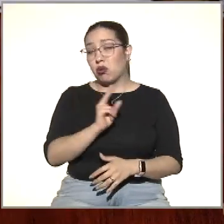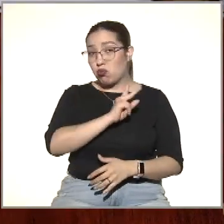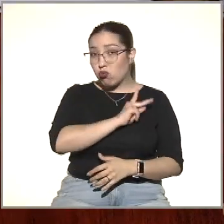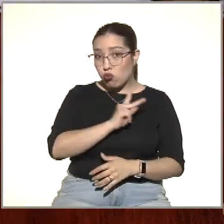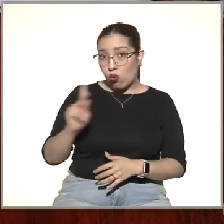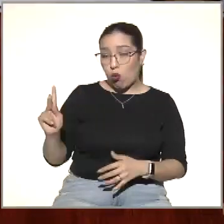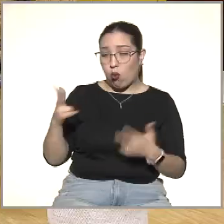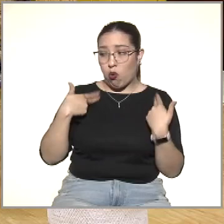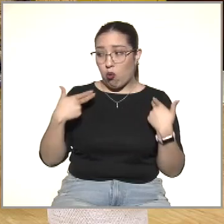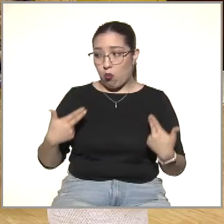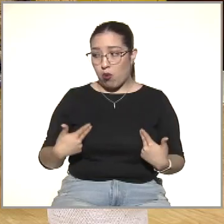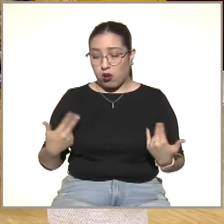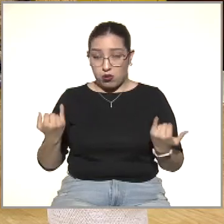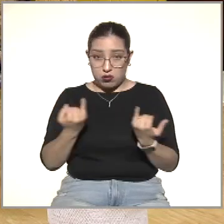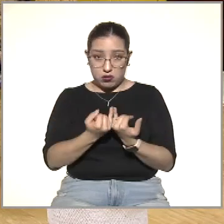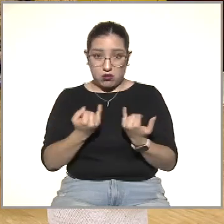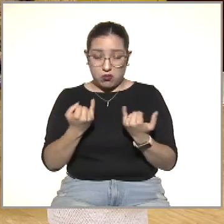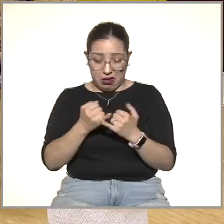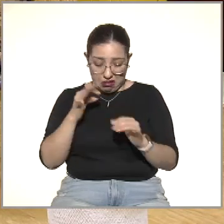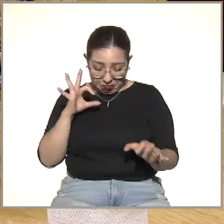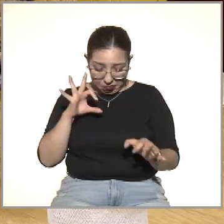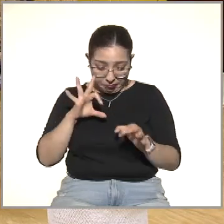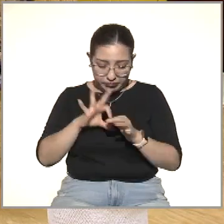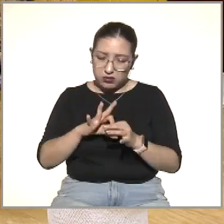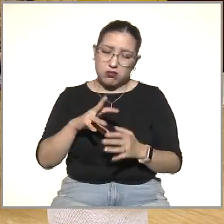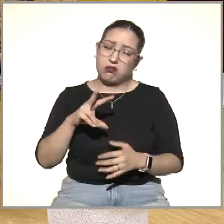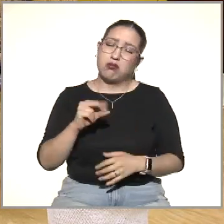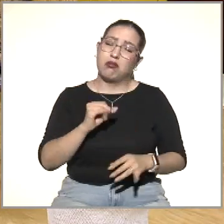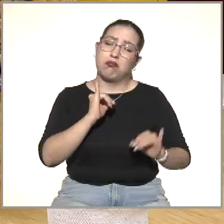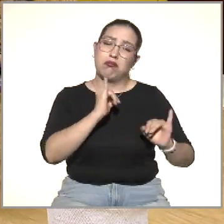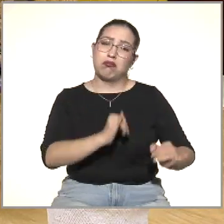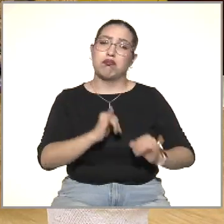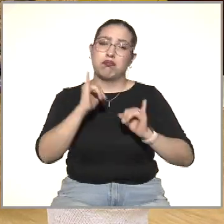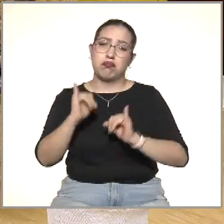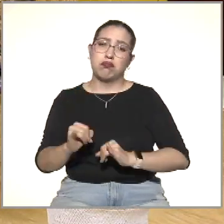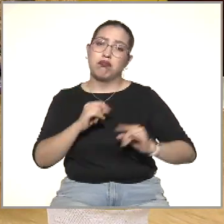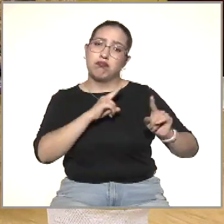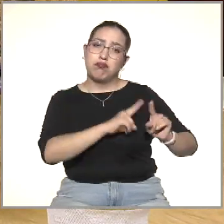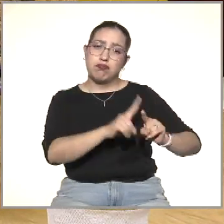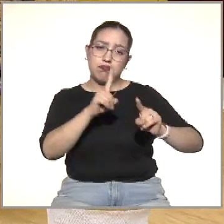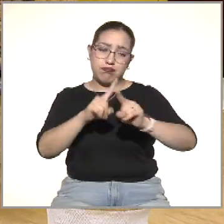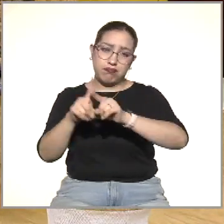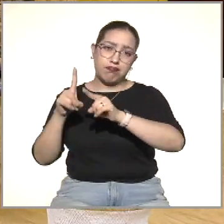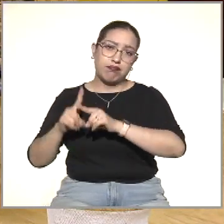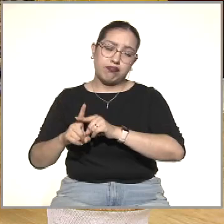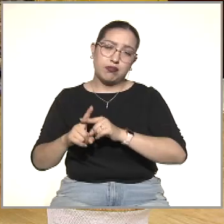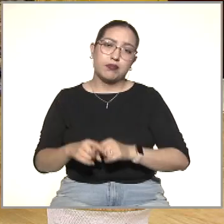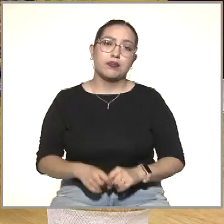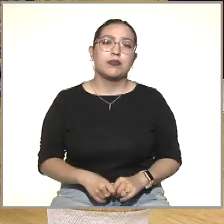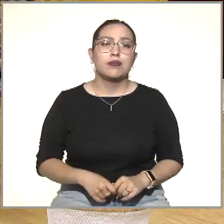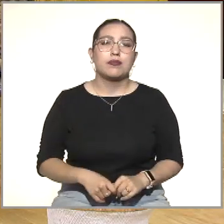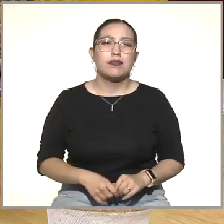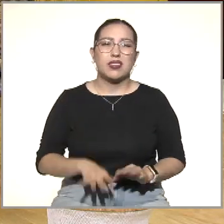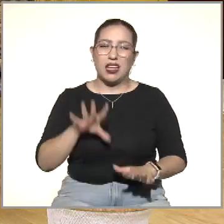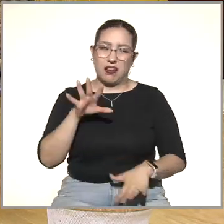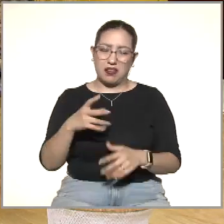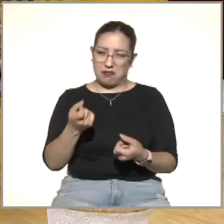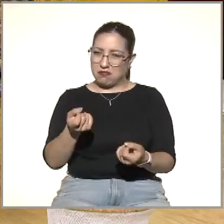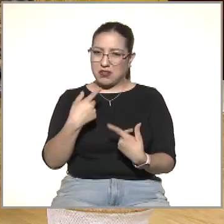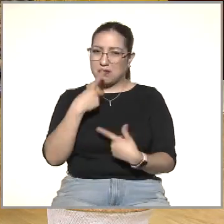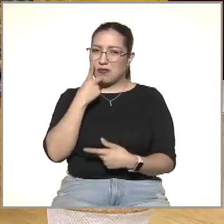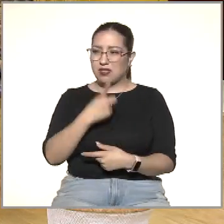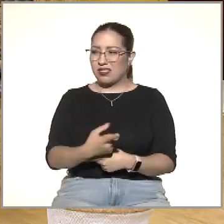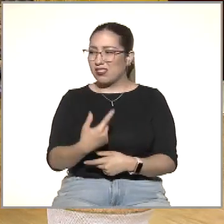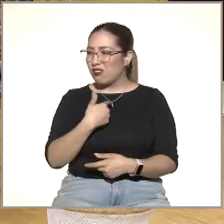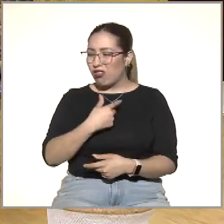mismo cuadrito, pero a veces sí, sin darnos cuenta, ¿no? ¿Cuántas veces a ti misma te dices, qué tonta soy? Qué